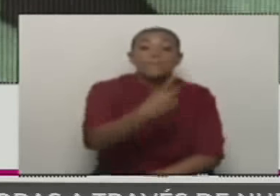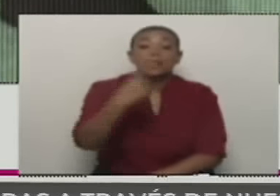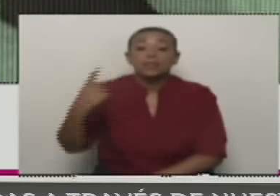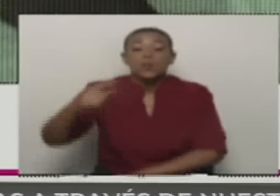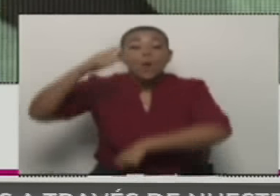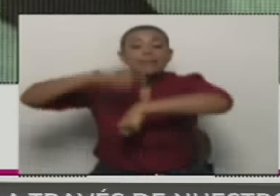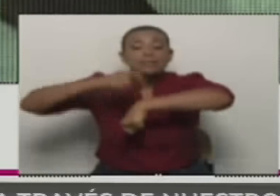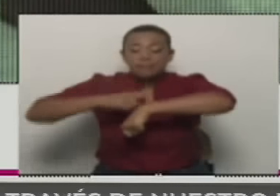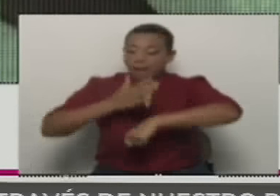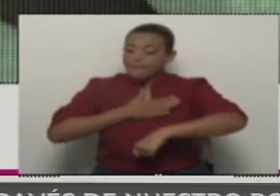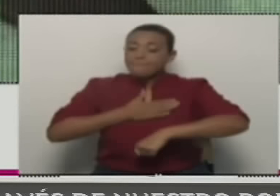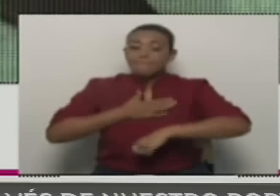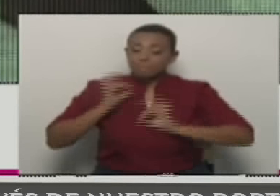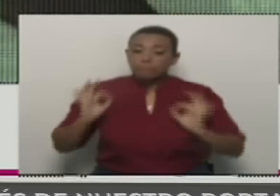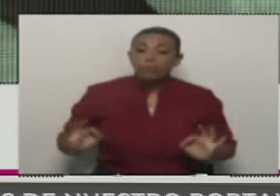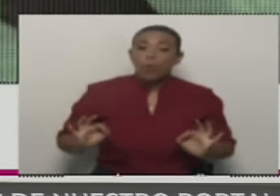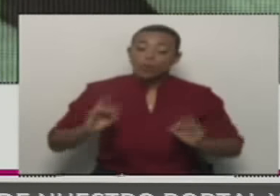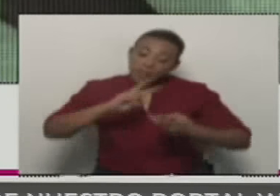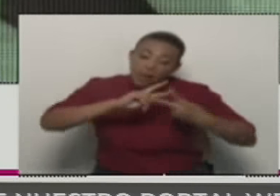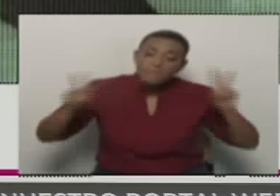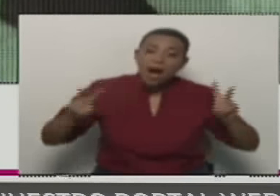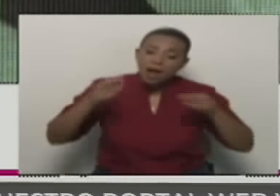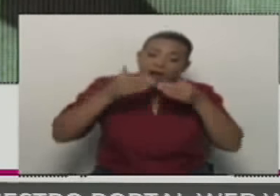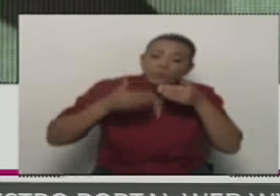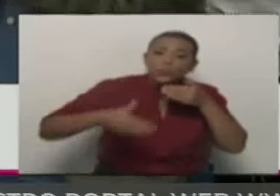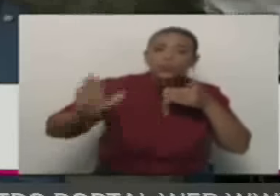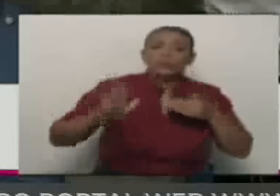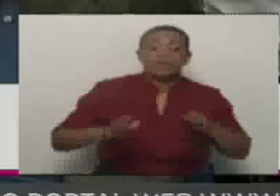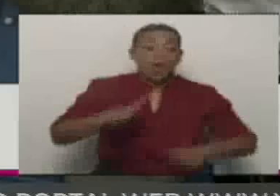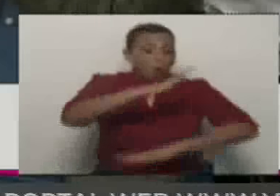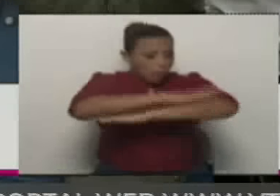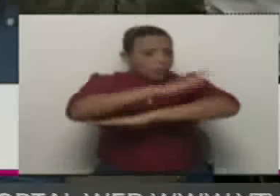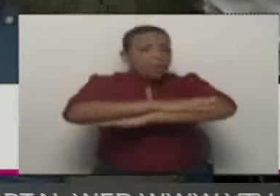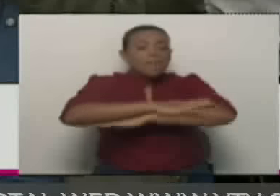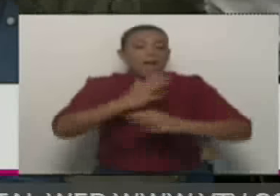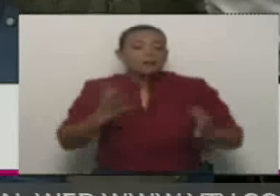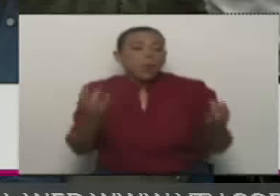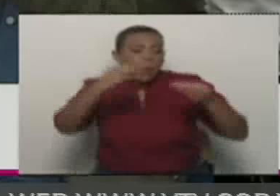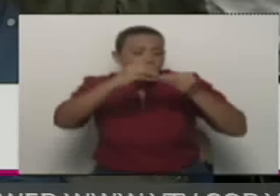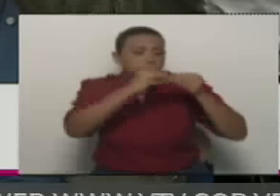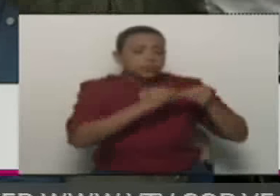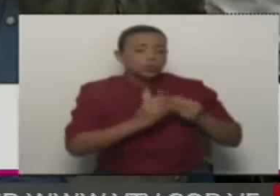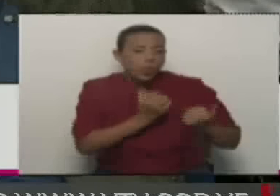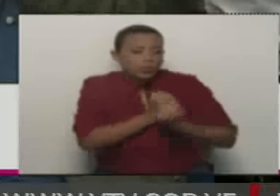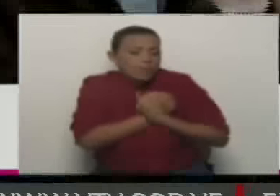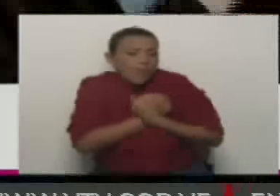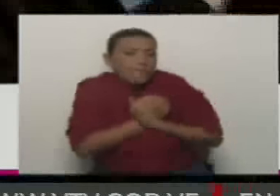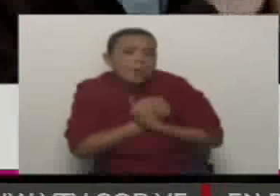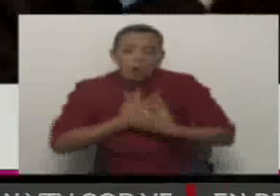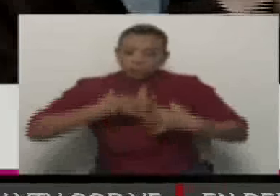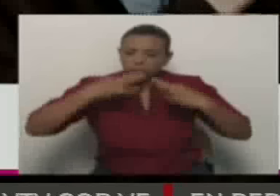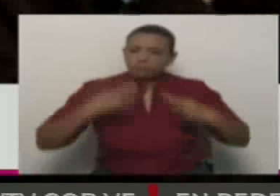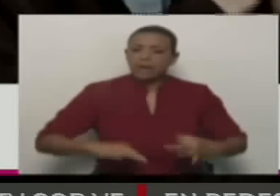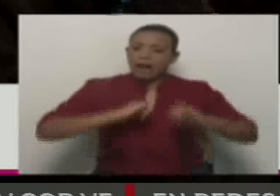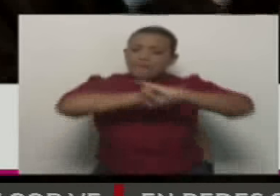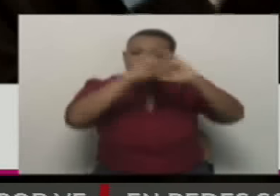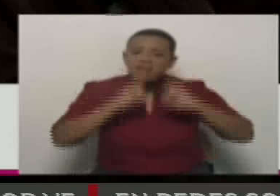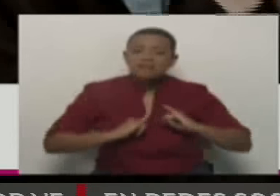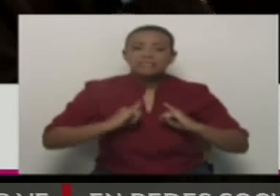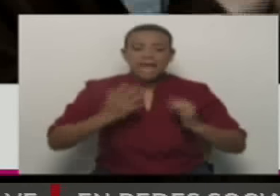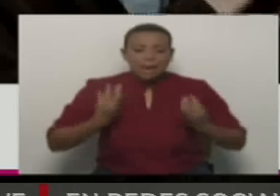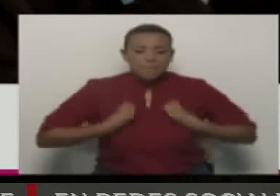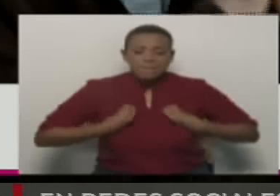siglo. Será el siglo de la paz, de la civilización, del amor y de la máxima felicidad